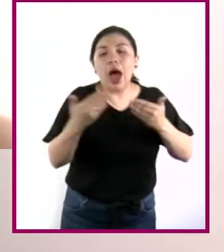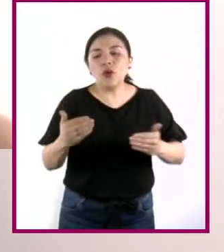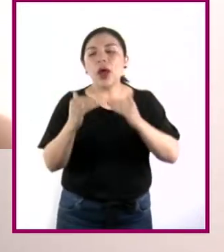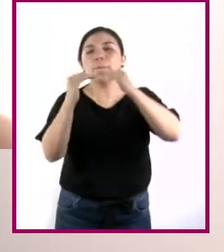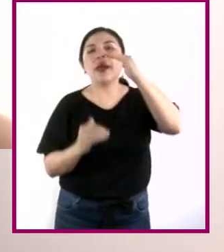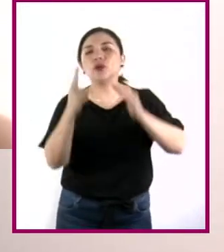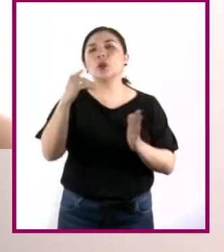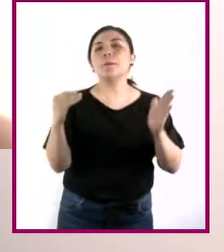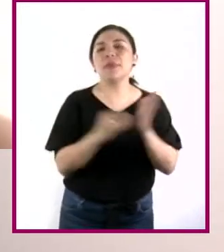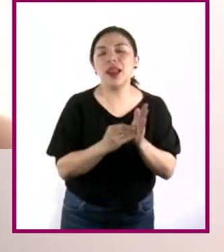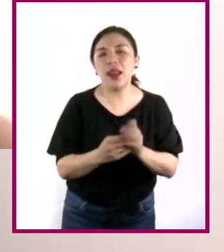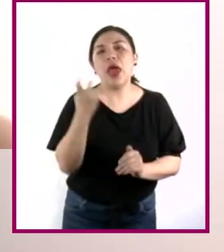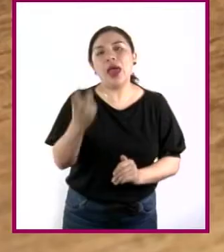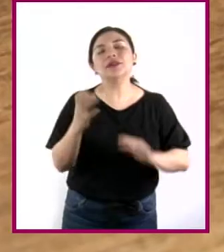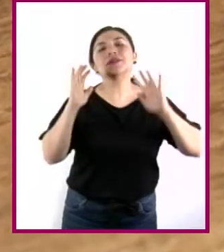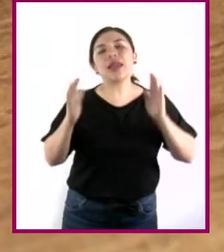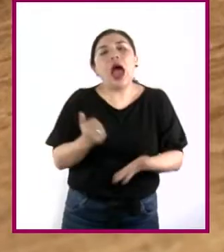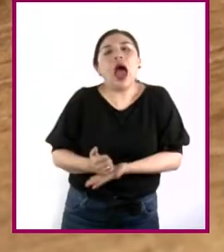eso ya es